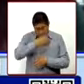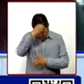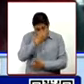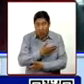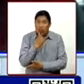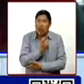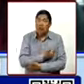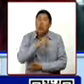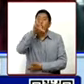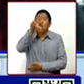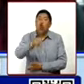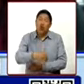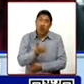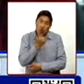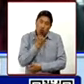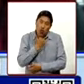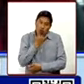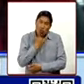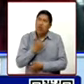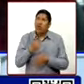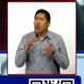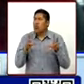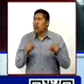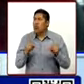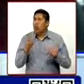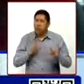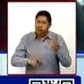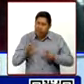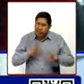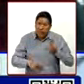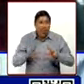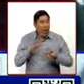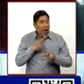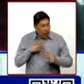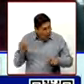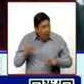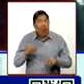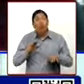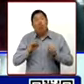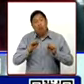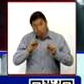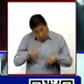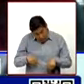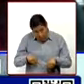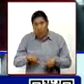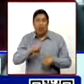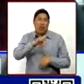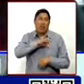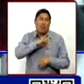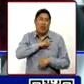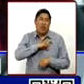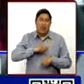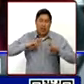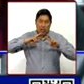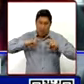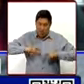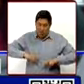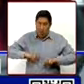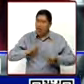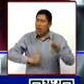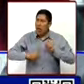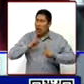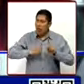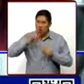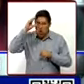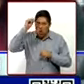que no lleguen a equivocarse y no sean además maltratados y posiblemente eso la policía lo está investigando quizás estamos ante